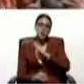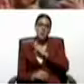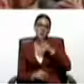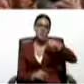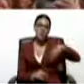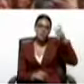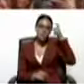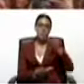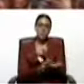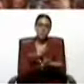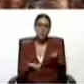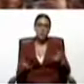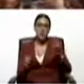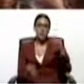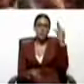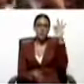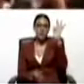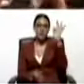soberano.